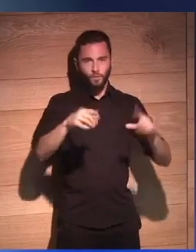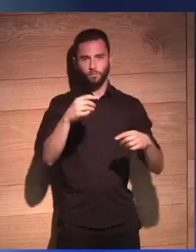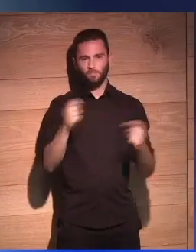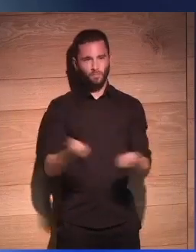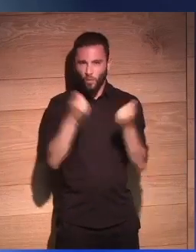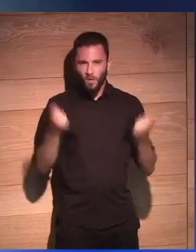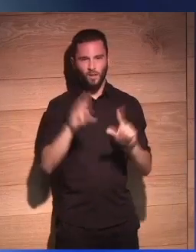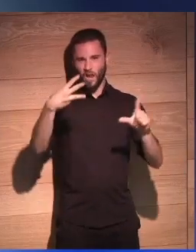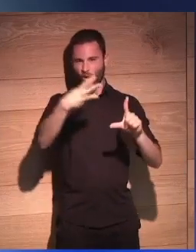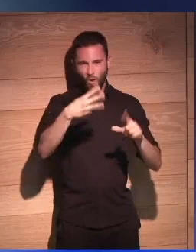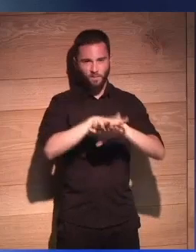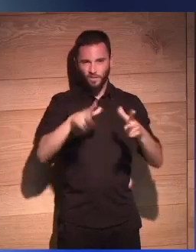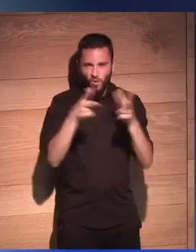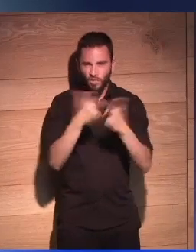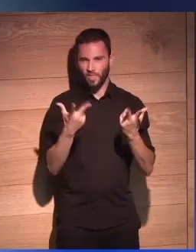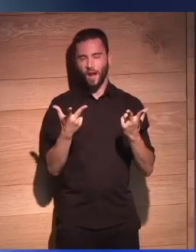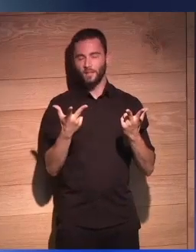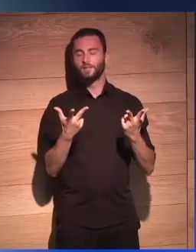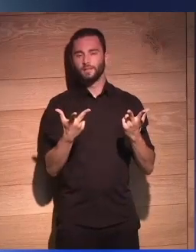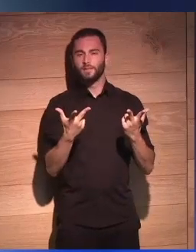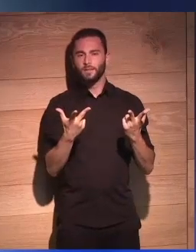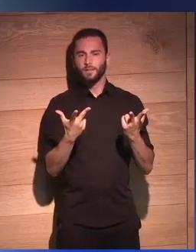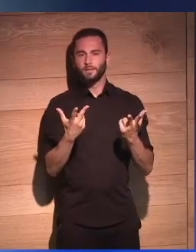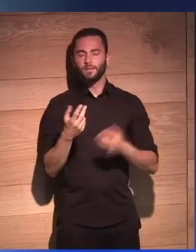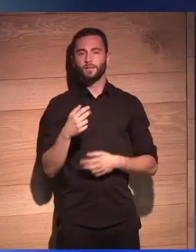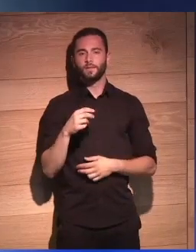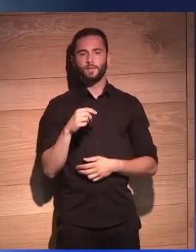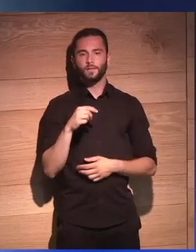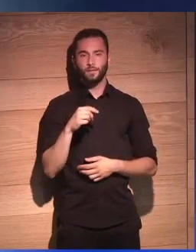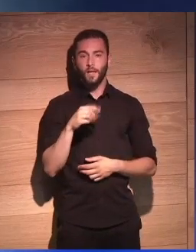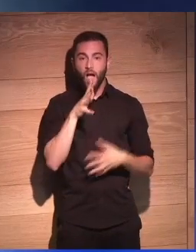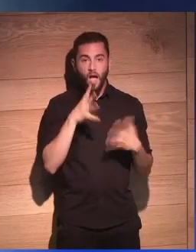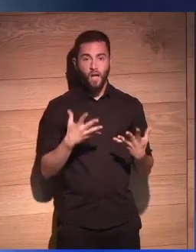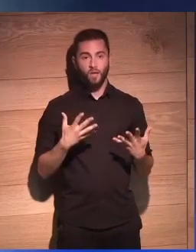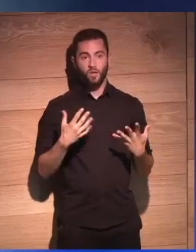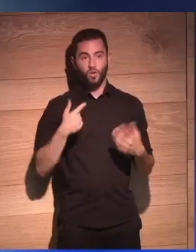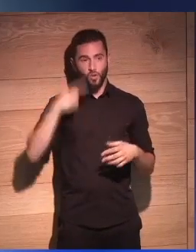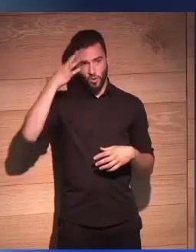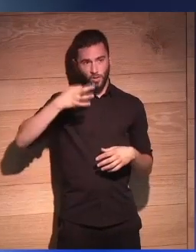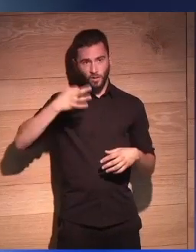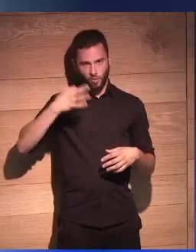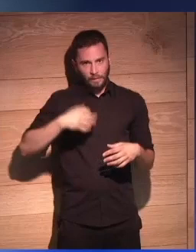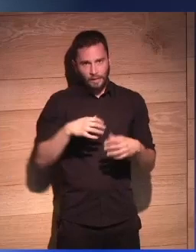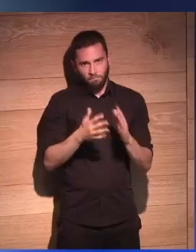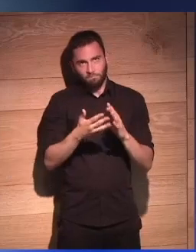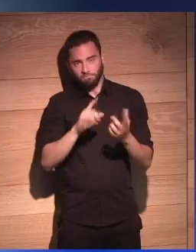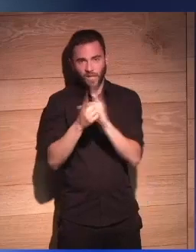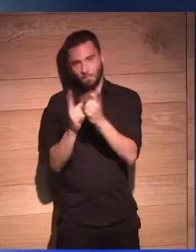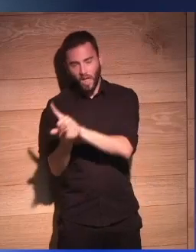publicidad, la web, las redes sociales, que están básicamente ahora. Bueno, yo creo que la cosa está cambiando,